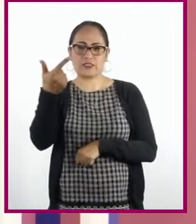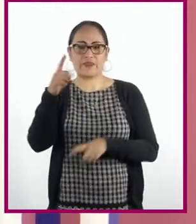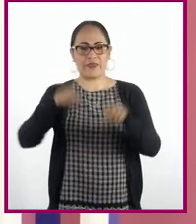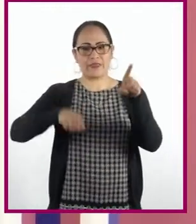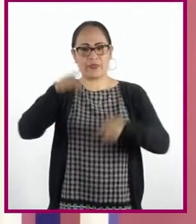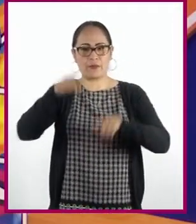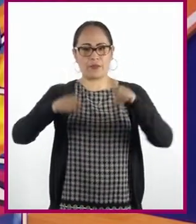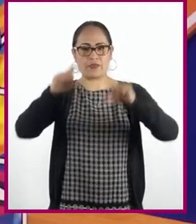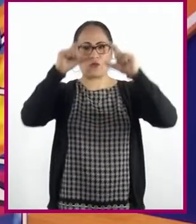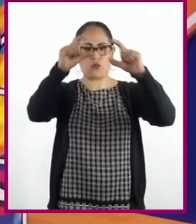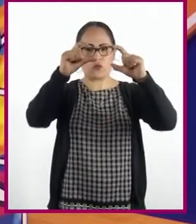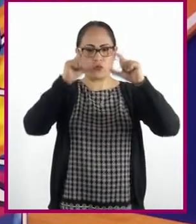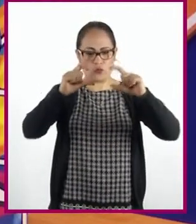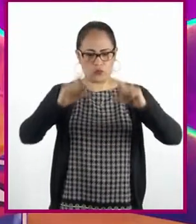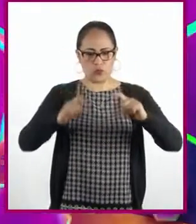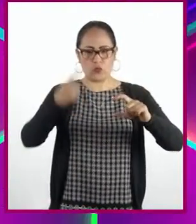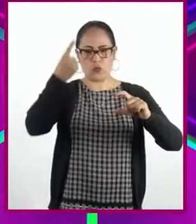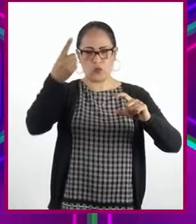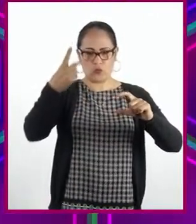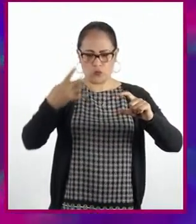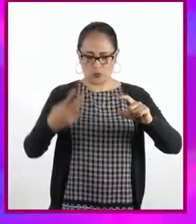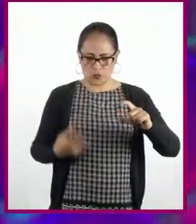que se introduce cada elemento.